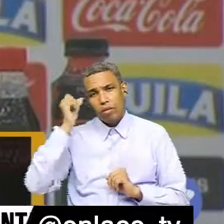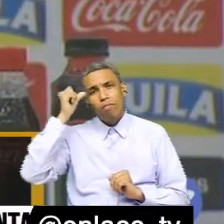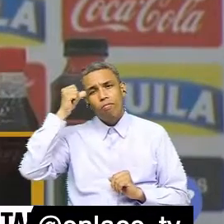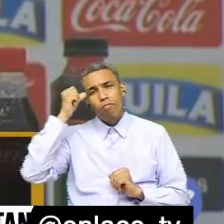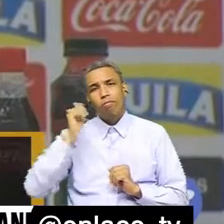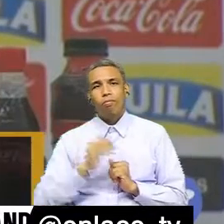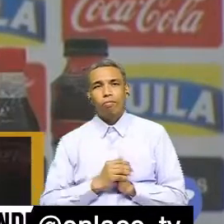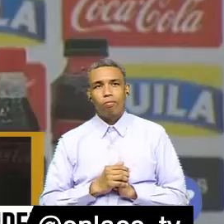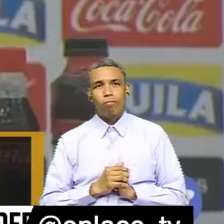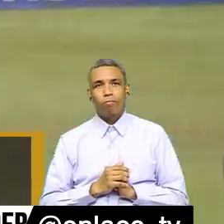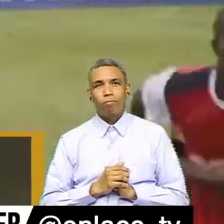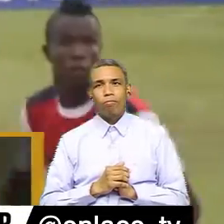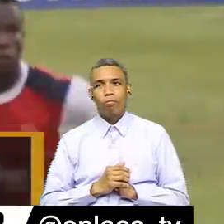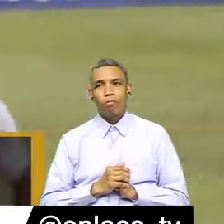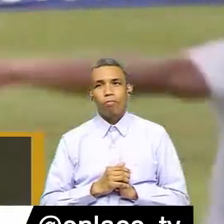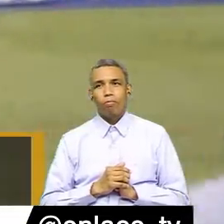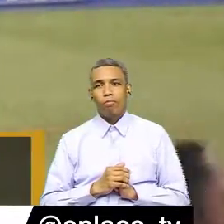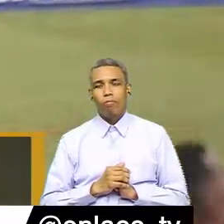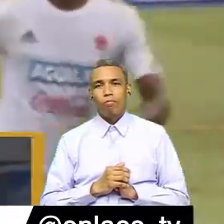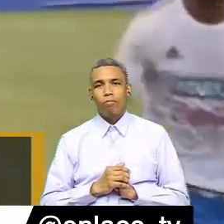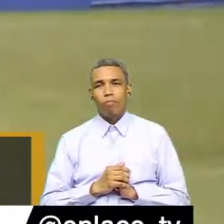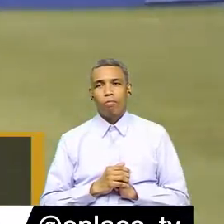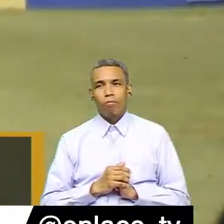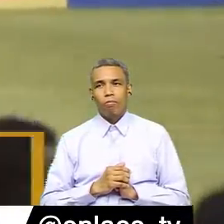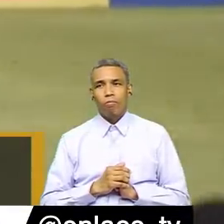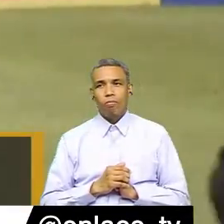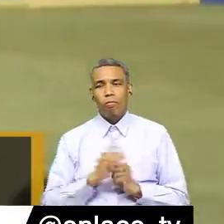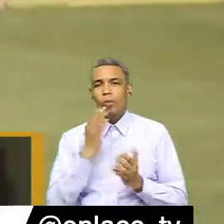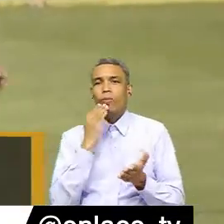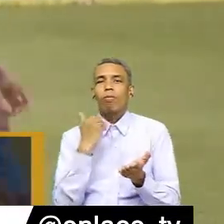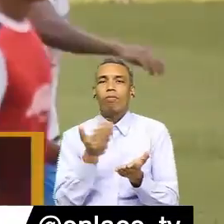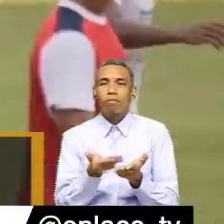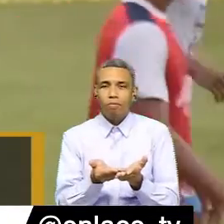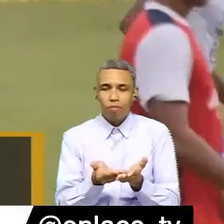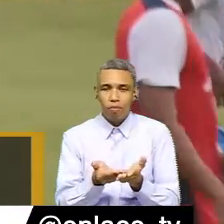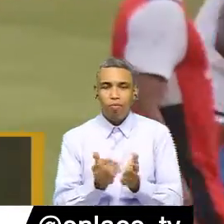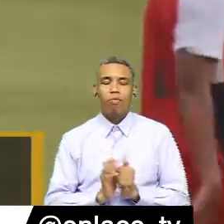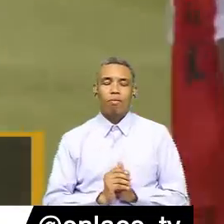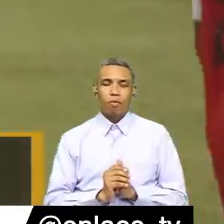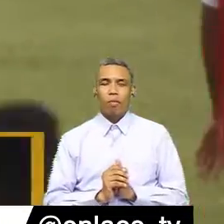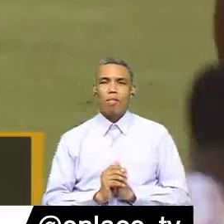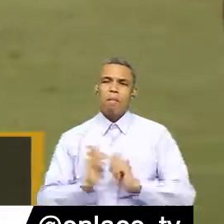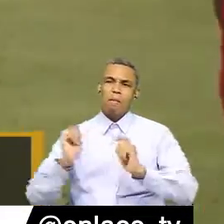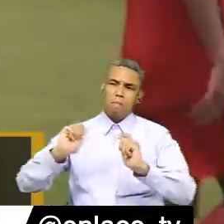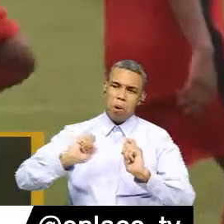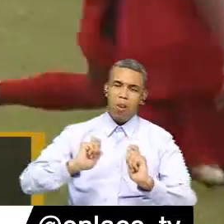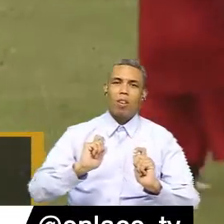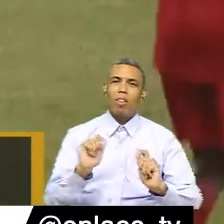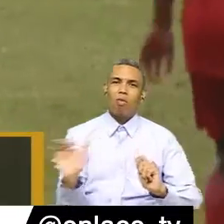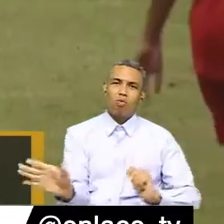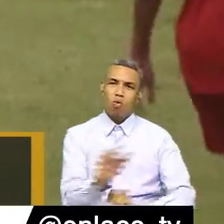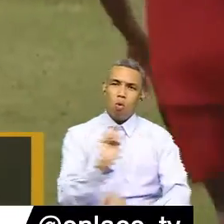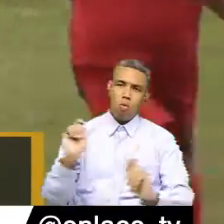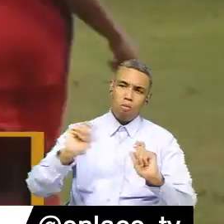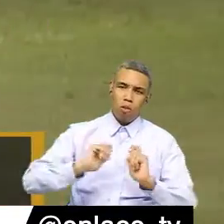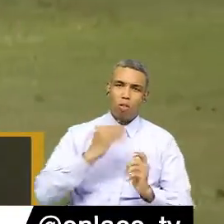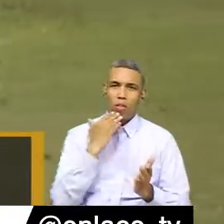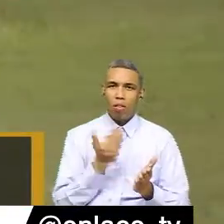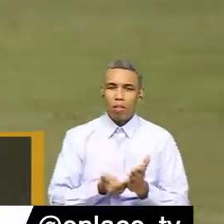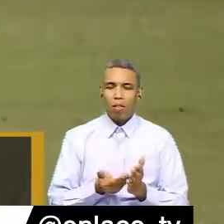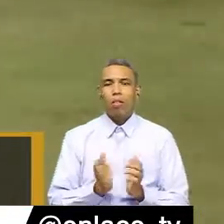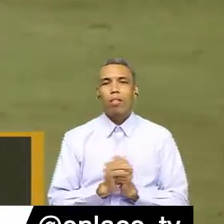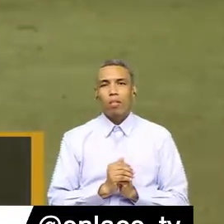vislumbraba de otra manera agradecimiento especial a todos los que hacen posible que estemos en barranquilla al representante a la cámara por